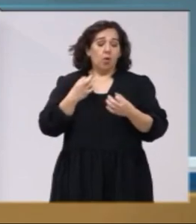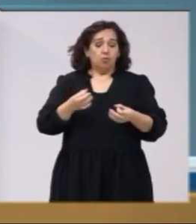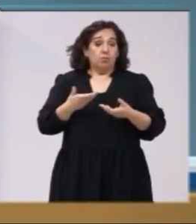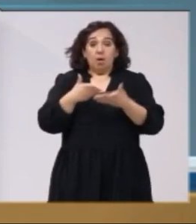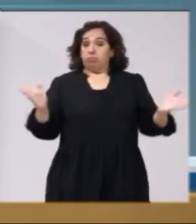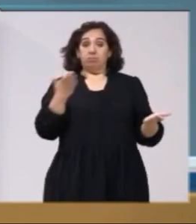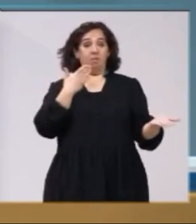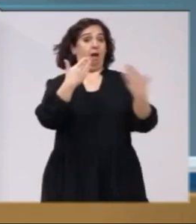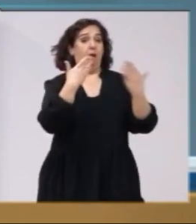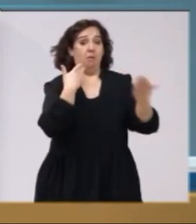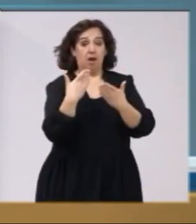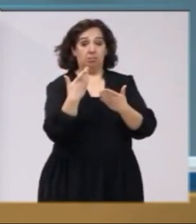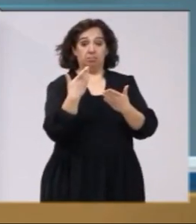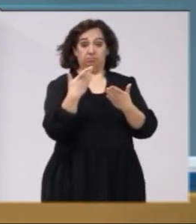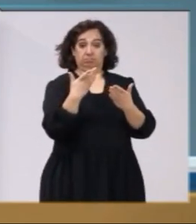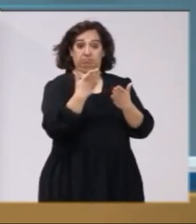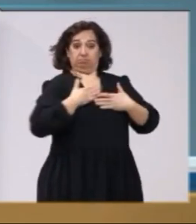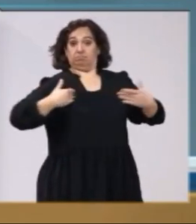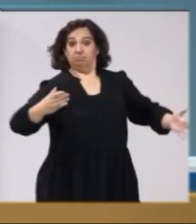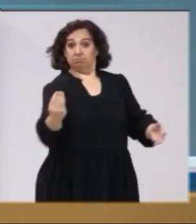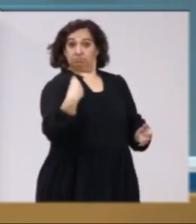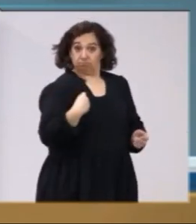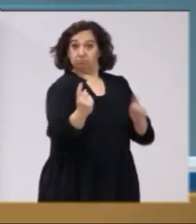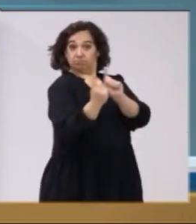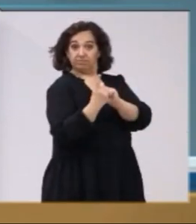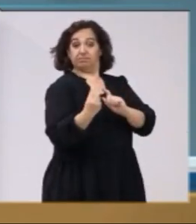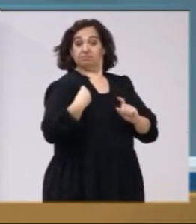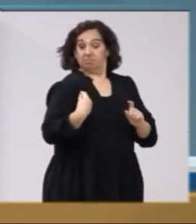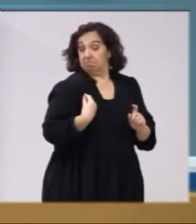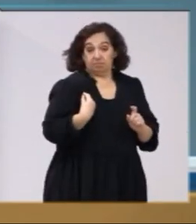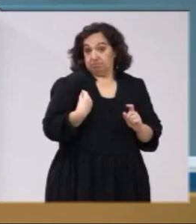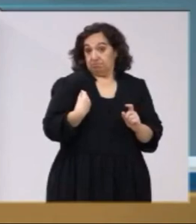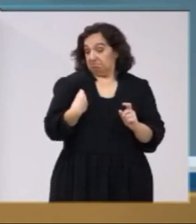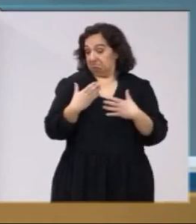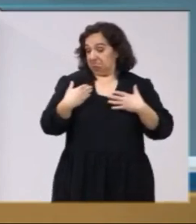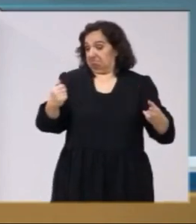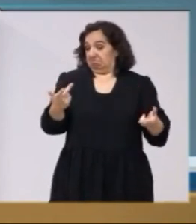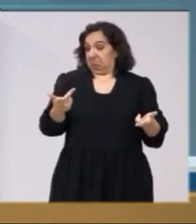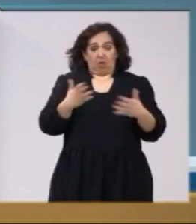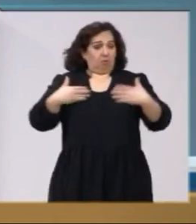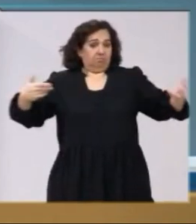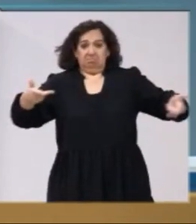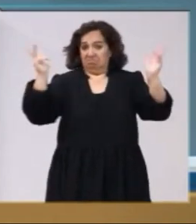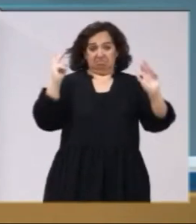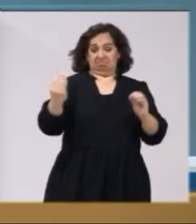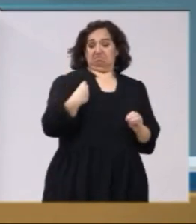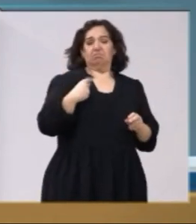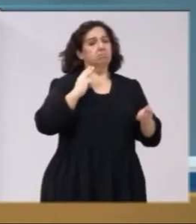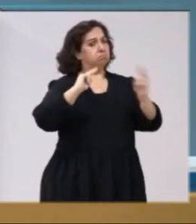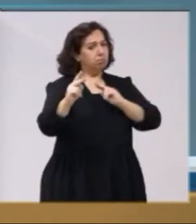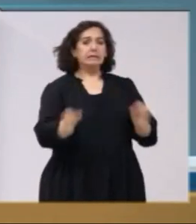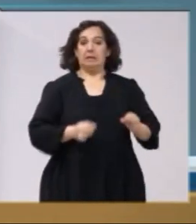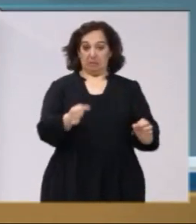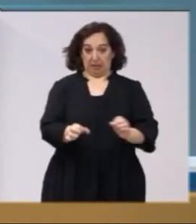vuestra disposición, pues me preguntáis lo que os venga en gana y yo contesto